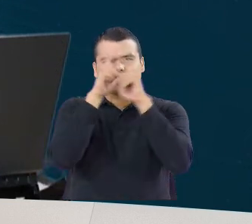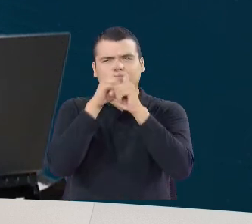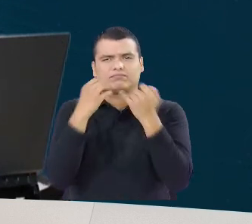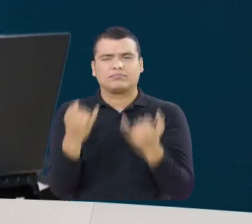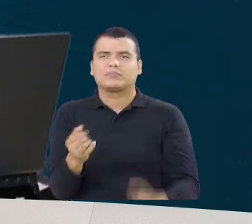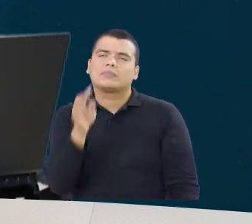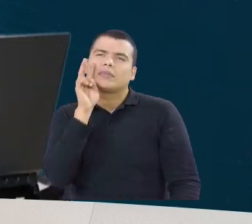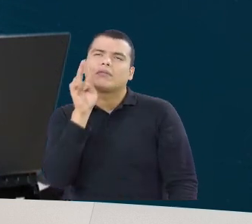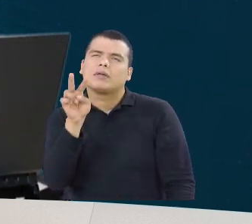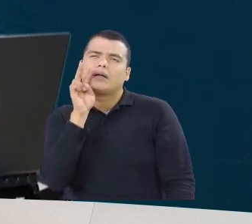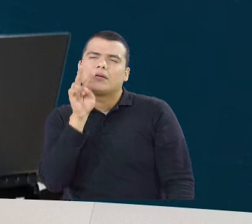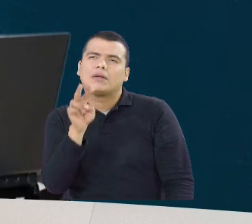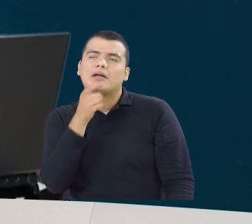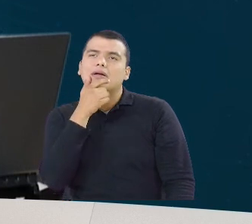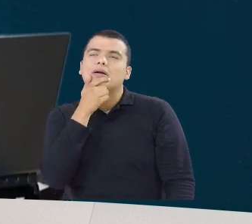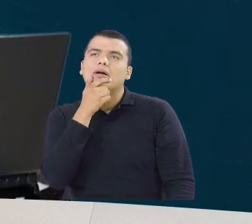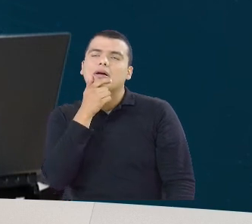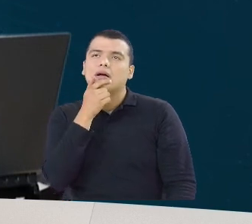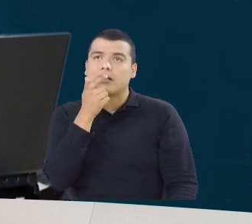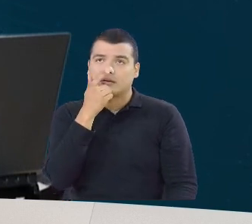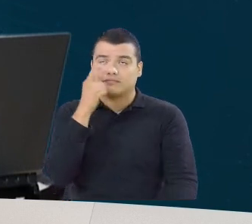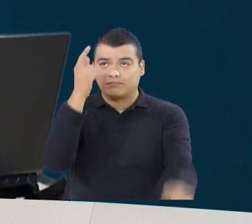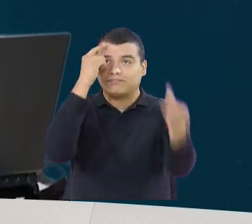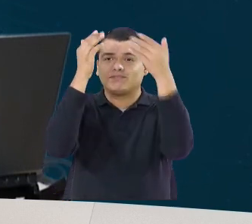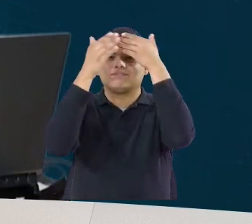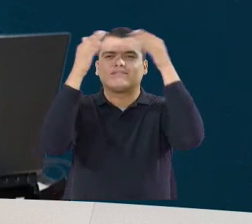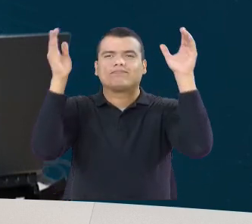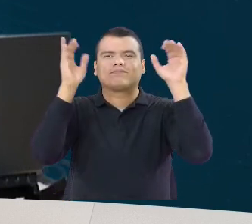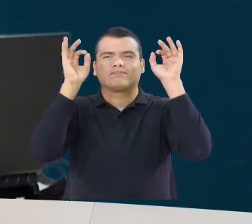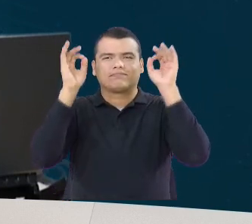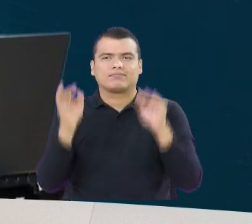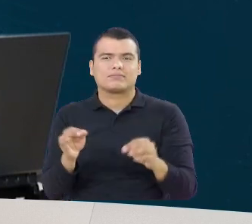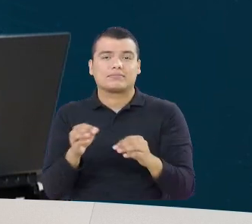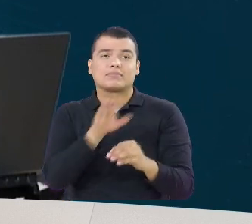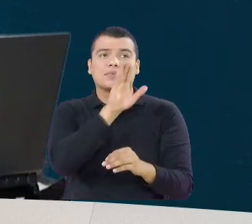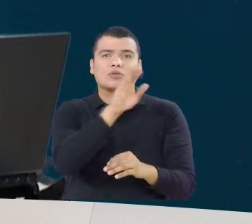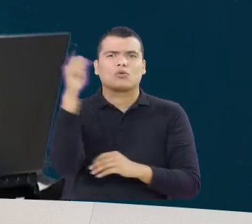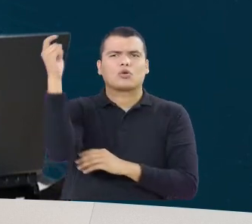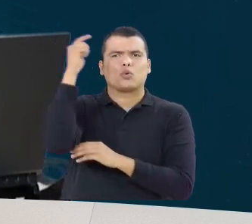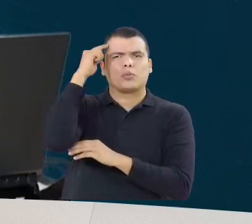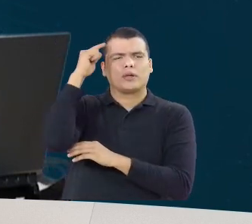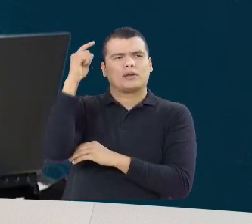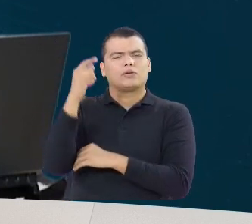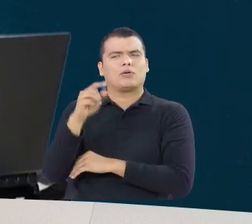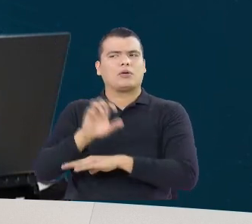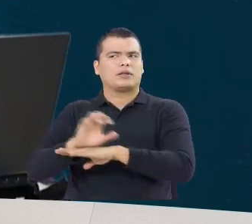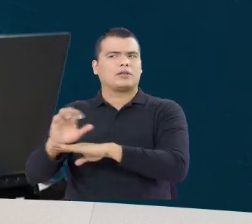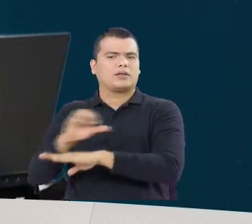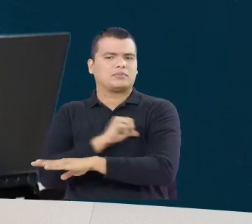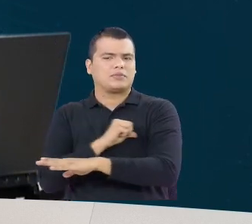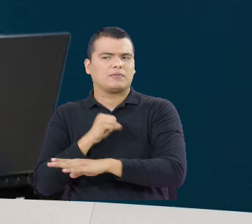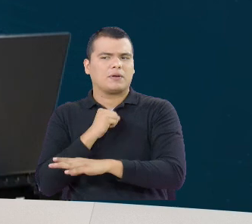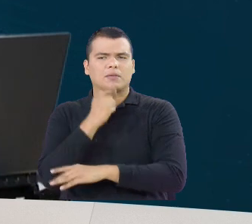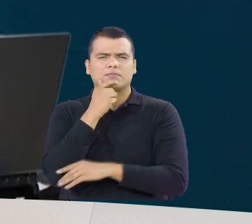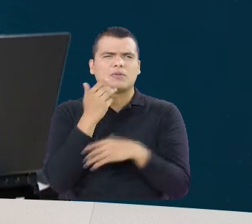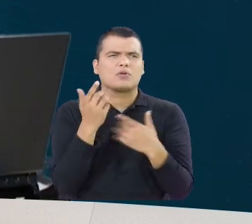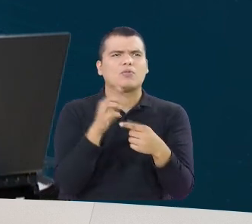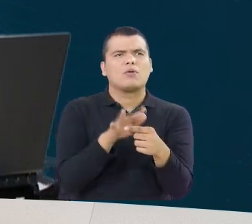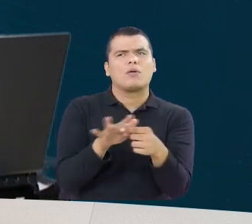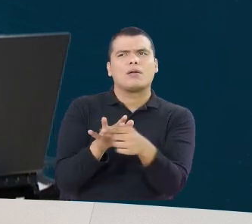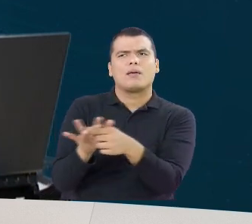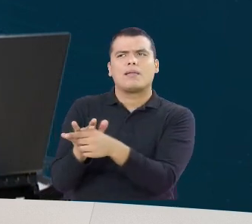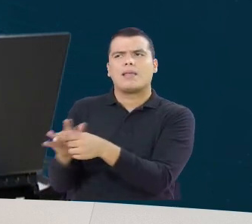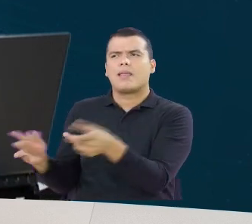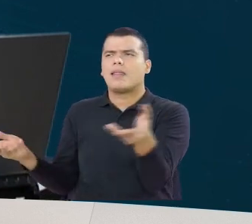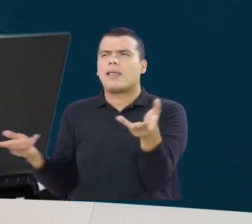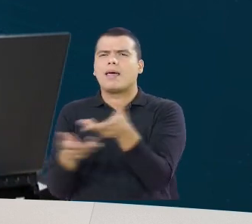videos y abran su mente y miren tanto el sector público como privado, cómo